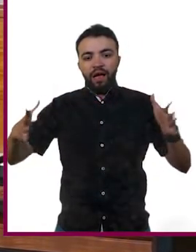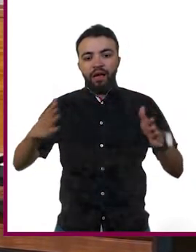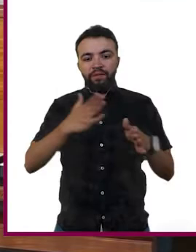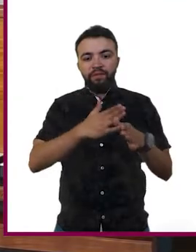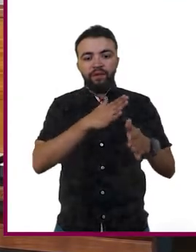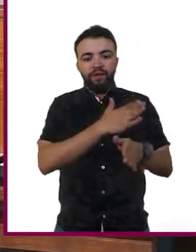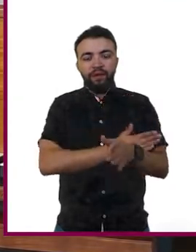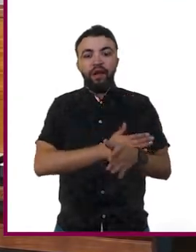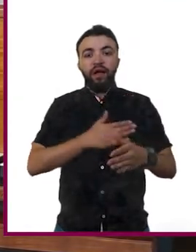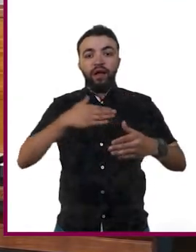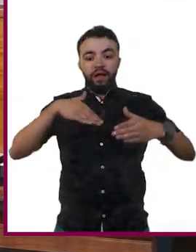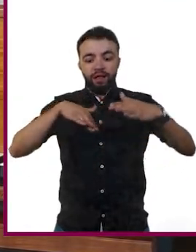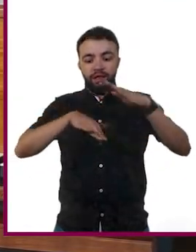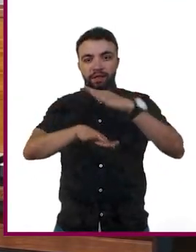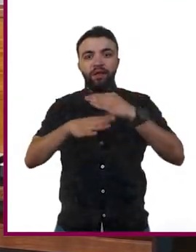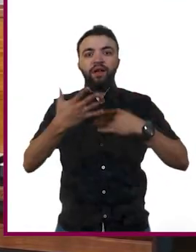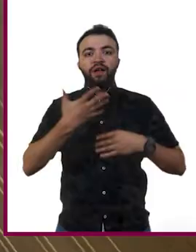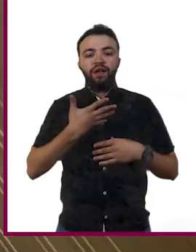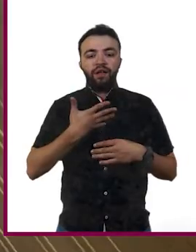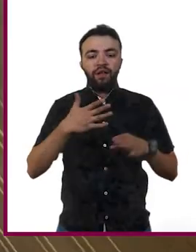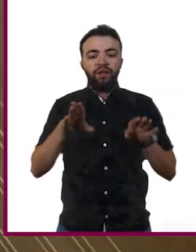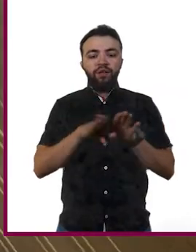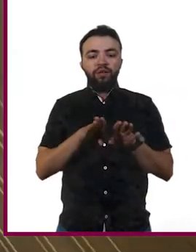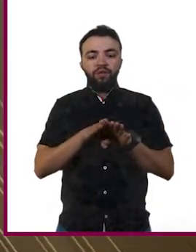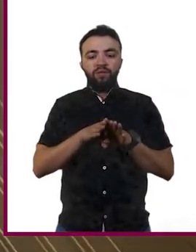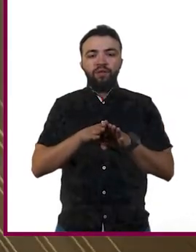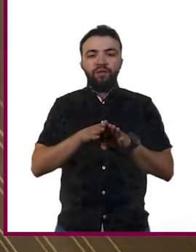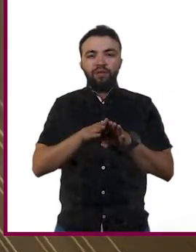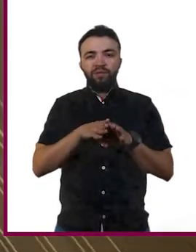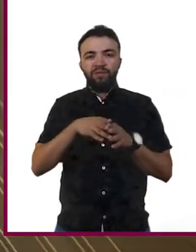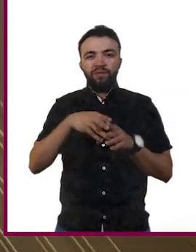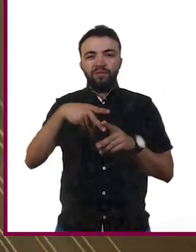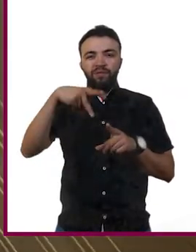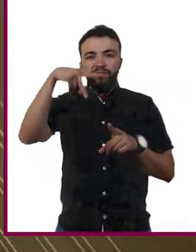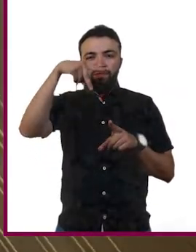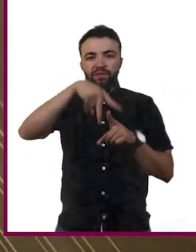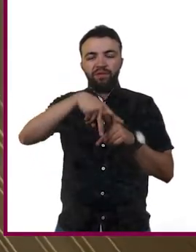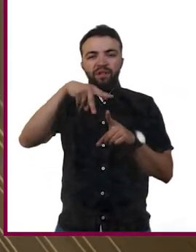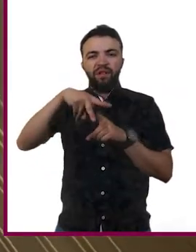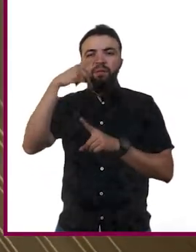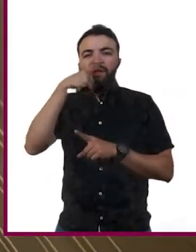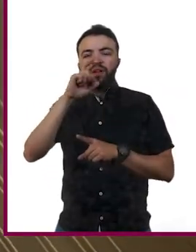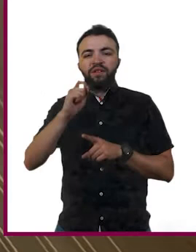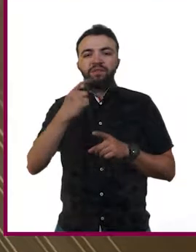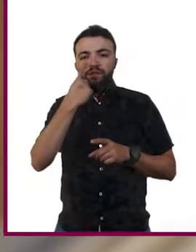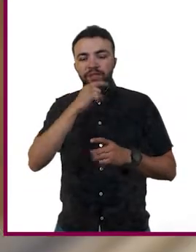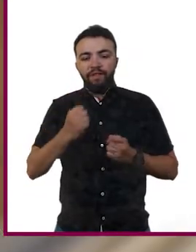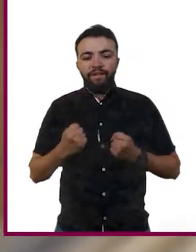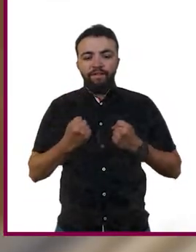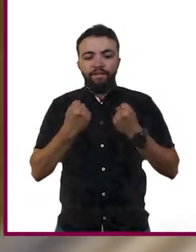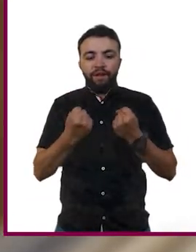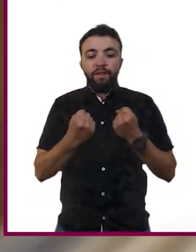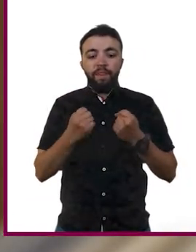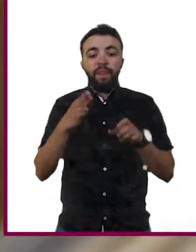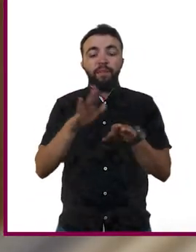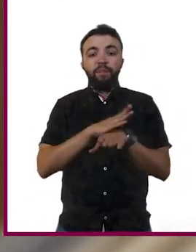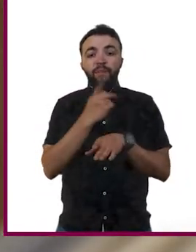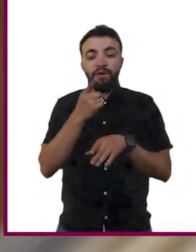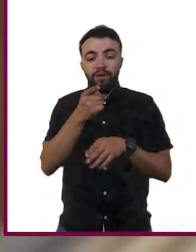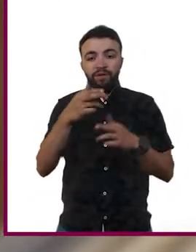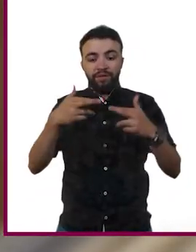sí, en el interior tiene costillas para reforzar, porque si no, digamos, son cuerdas